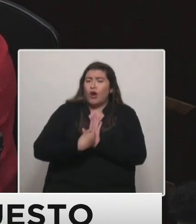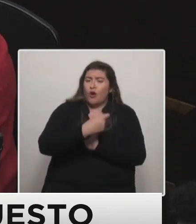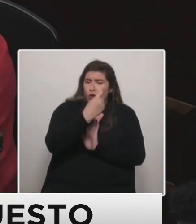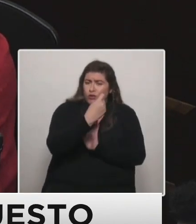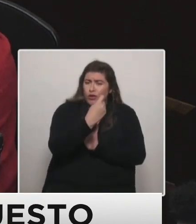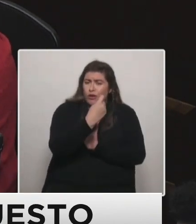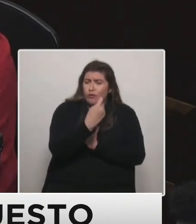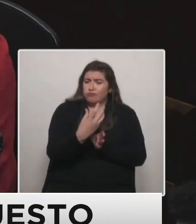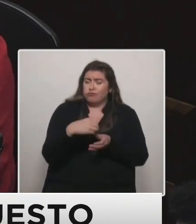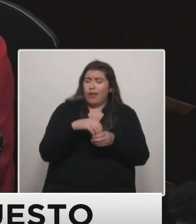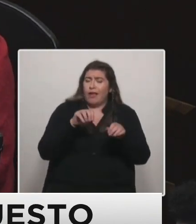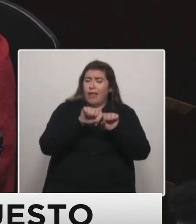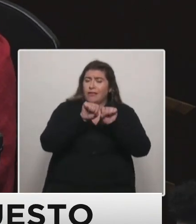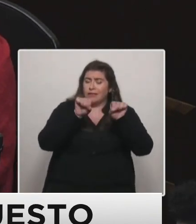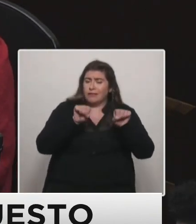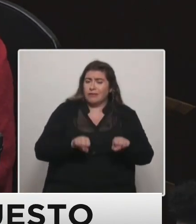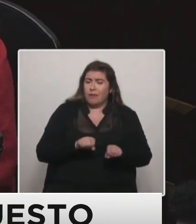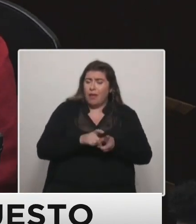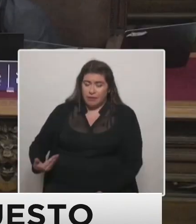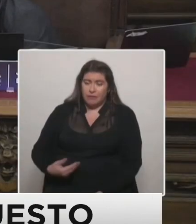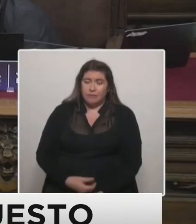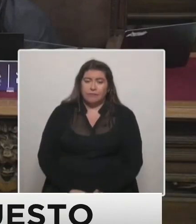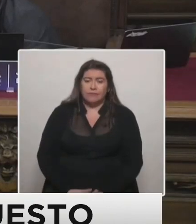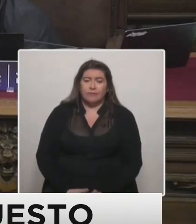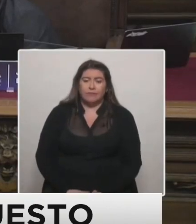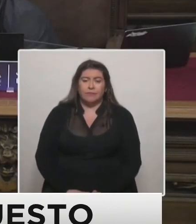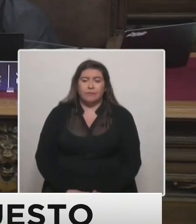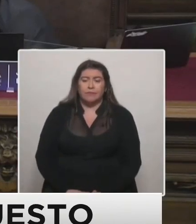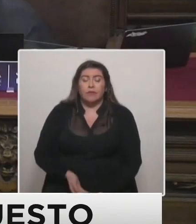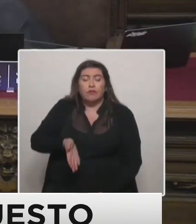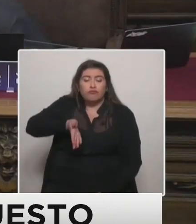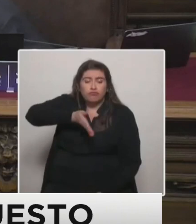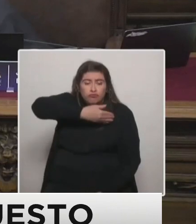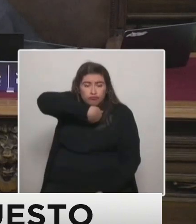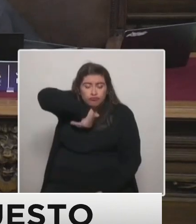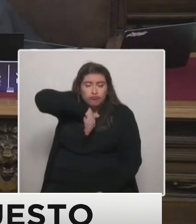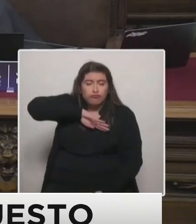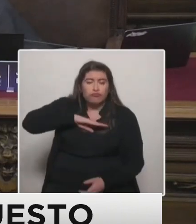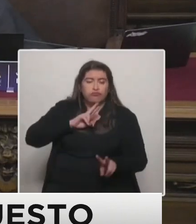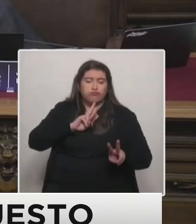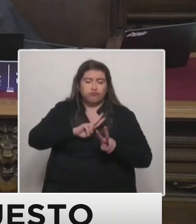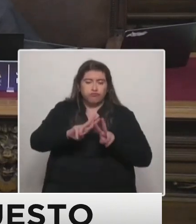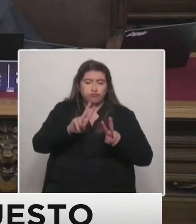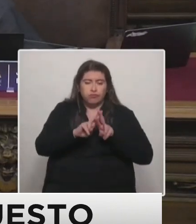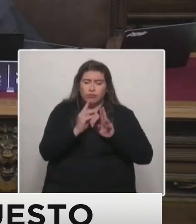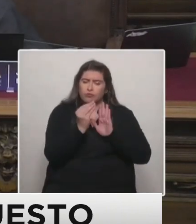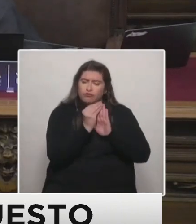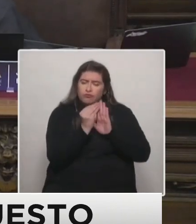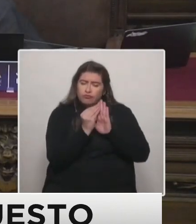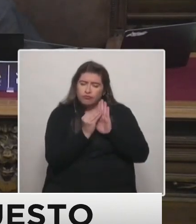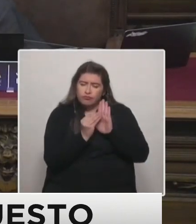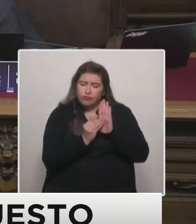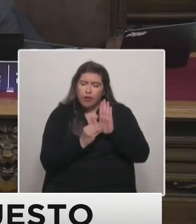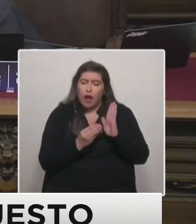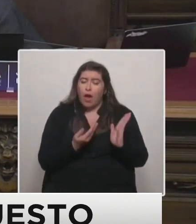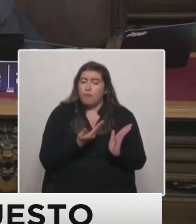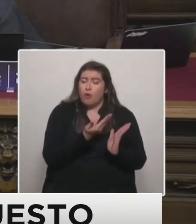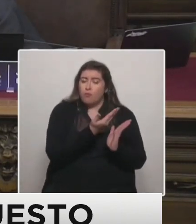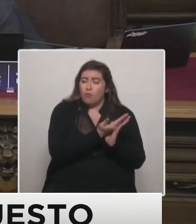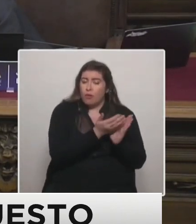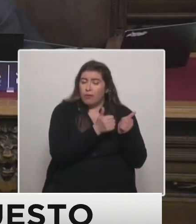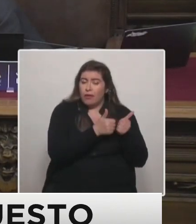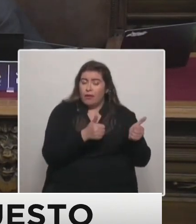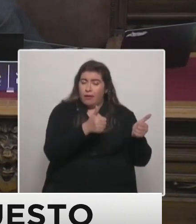que entregar una propuesta en este ámbito y presupuesto súper importante porque además como se ha visto estaba en condiciones bastante difíciles